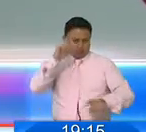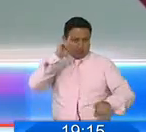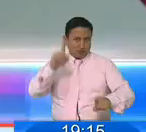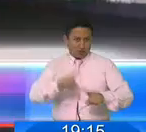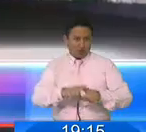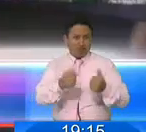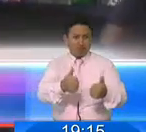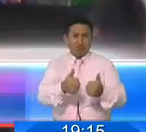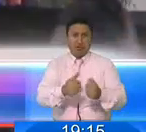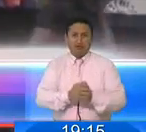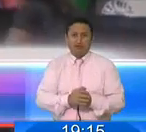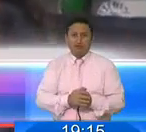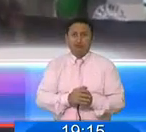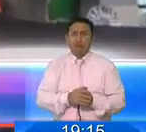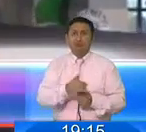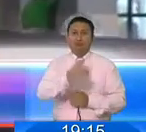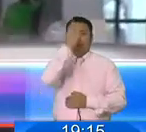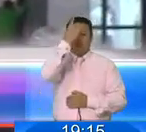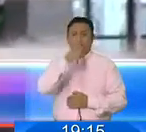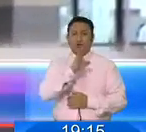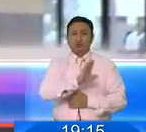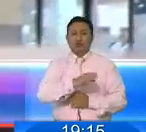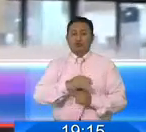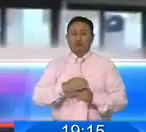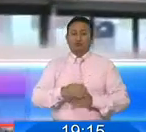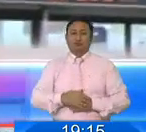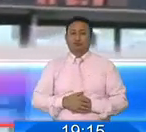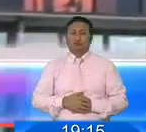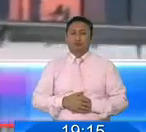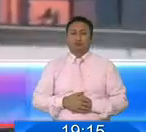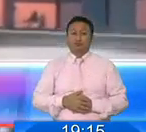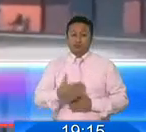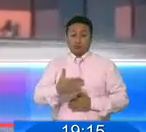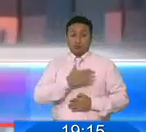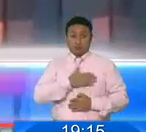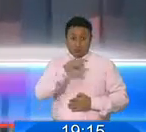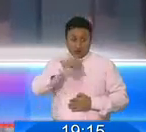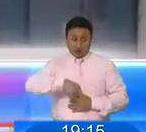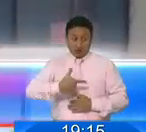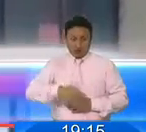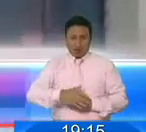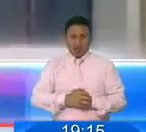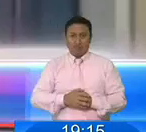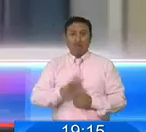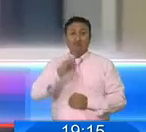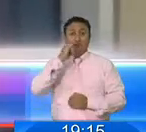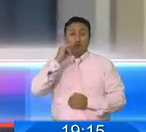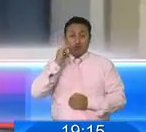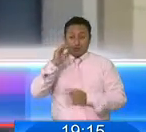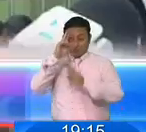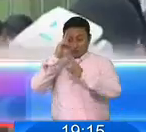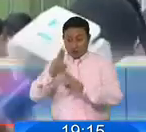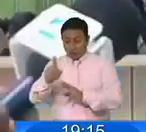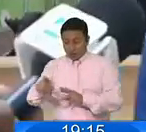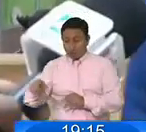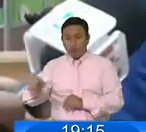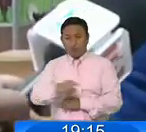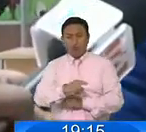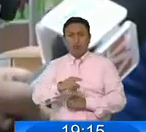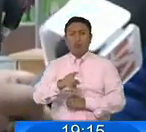con la resolución del tribunal de garantías penales porque se ha hecho justicia a los niños se ha hecho justicia sobre